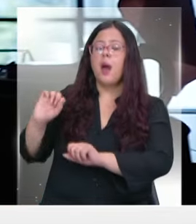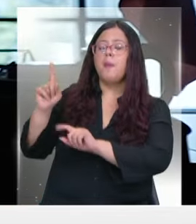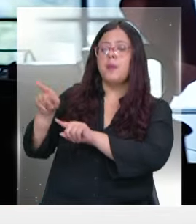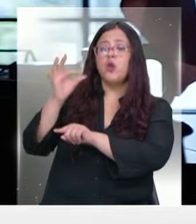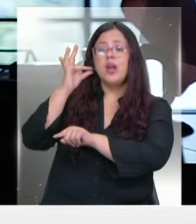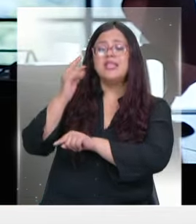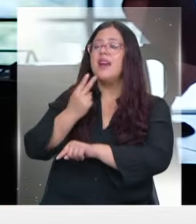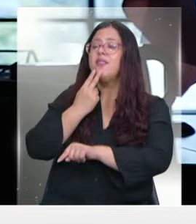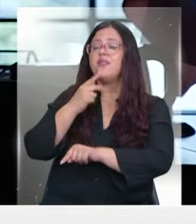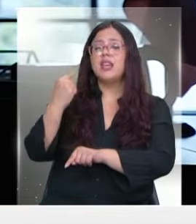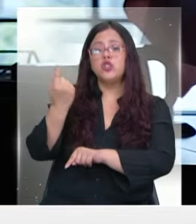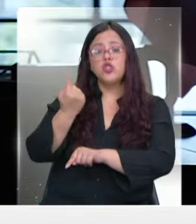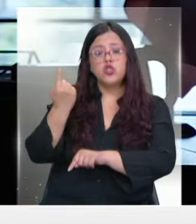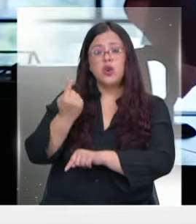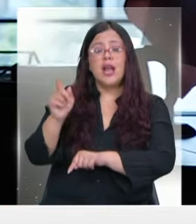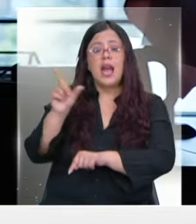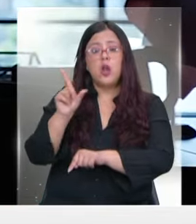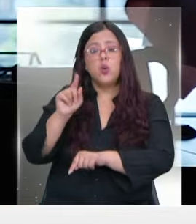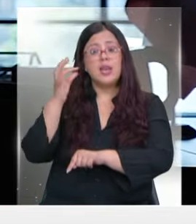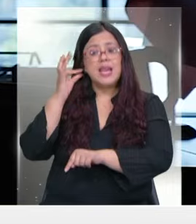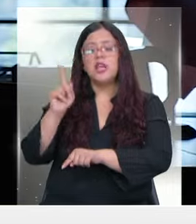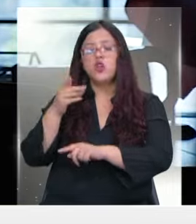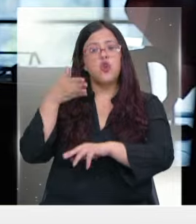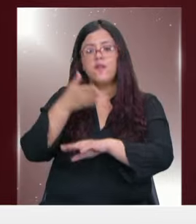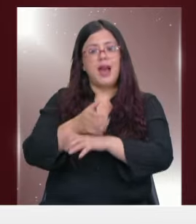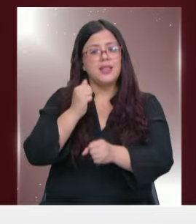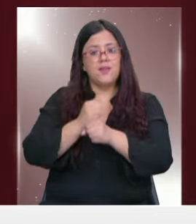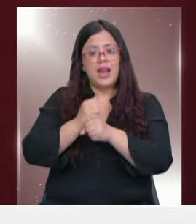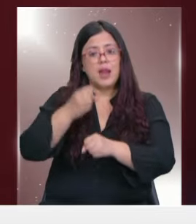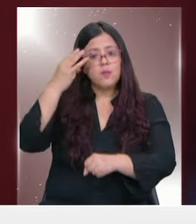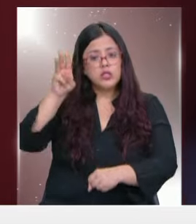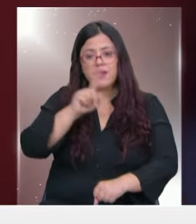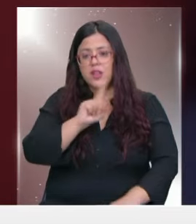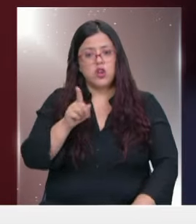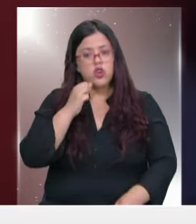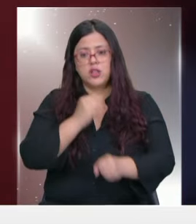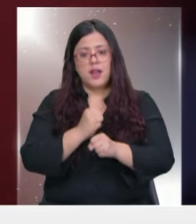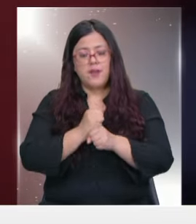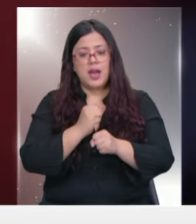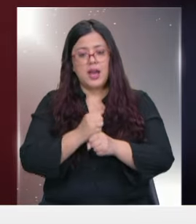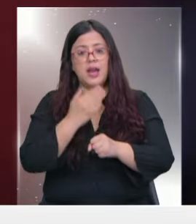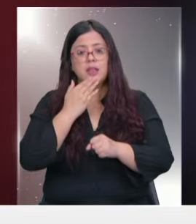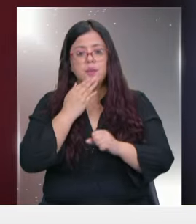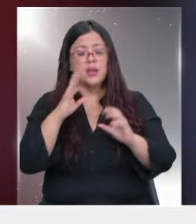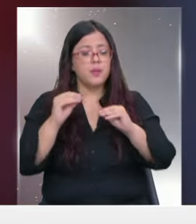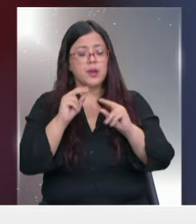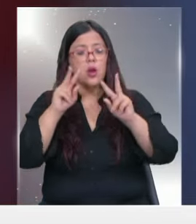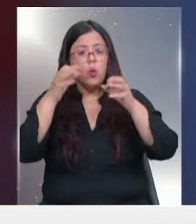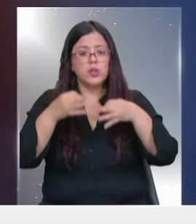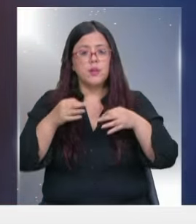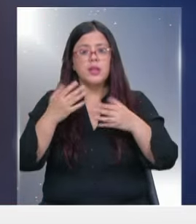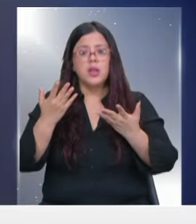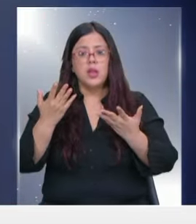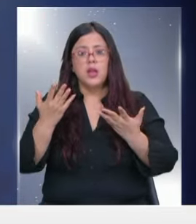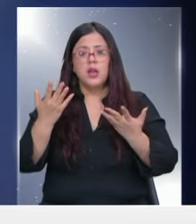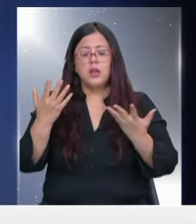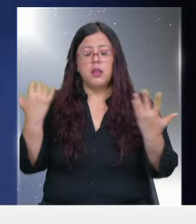El día lunes no van a trabajar ella, tampoco Monsalve. Comenta ella en el calamitoso estado que se encontraba el día